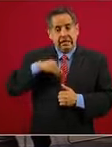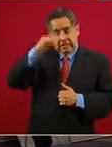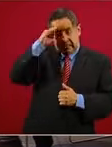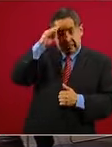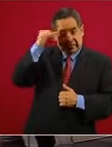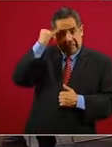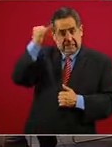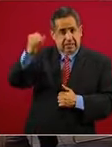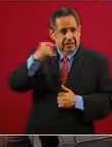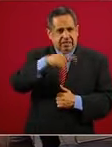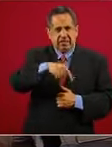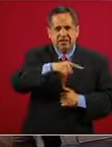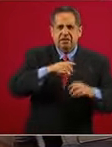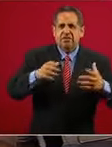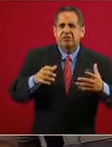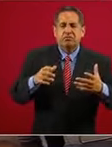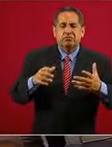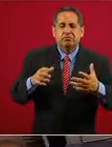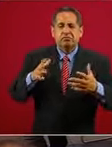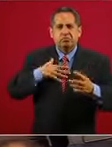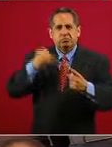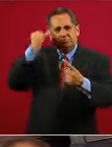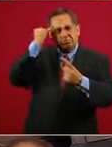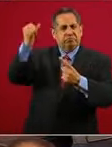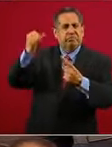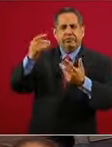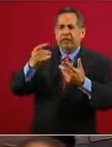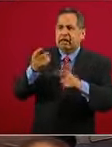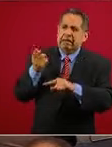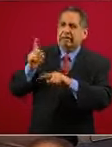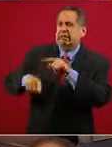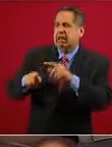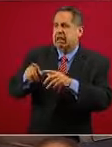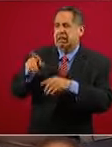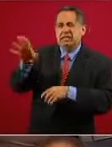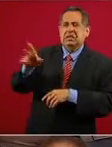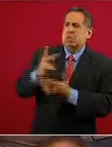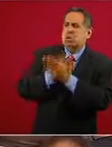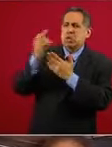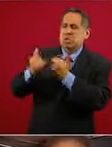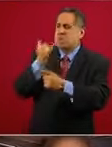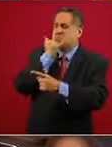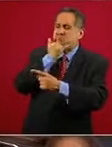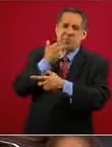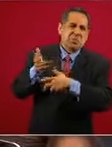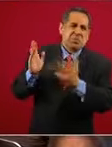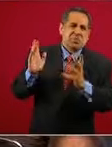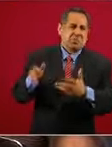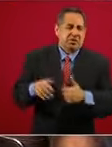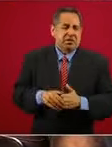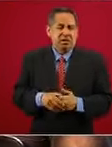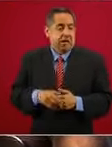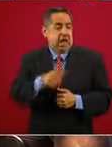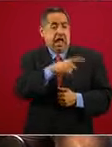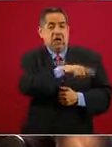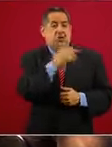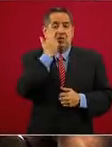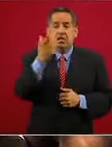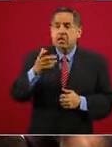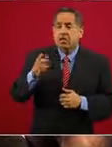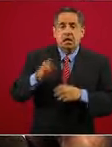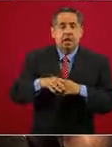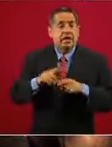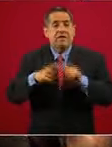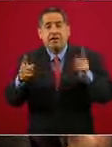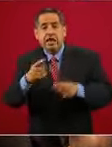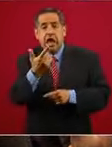prescindamos de nuestro ideario y de nuestro proyecto, que apliquemos recetas